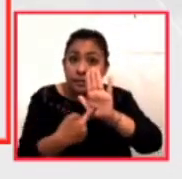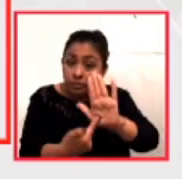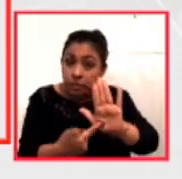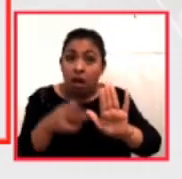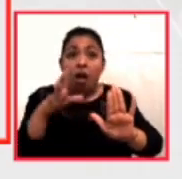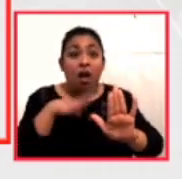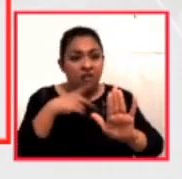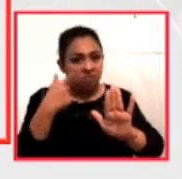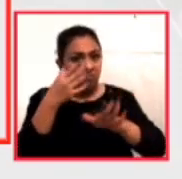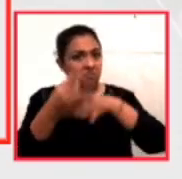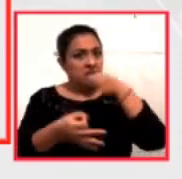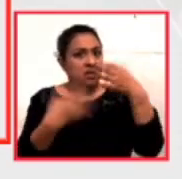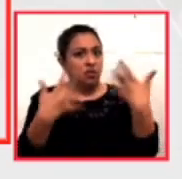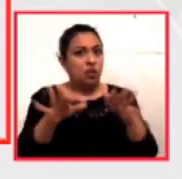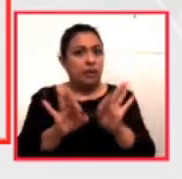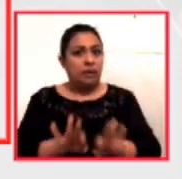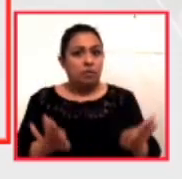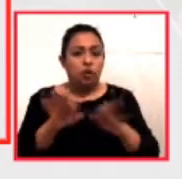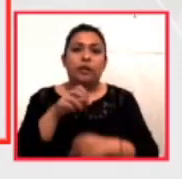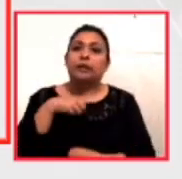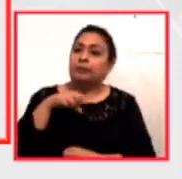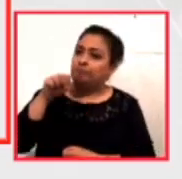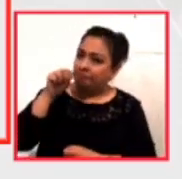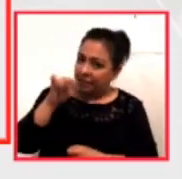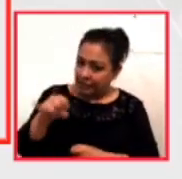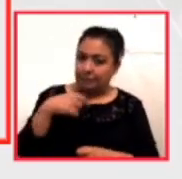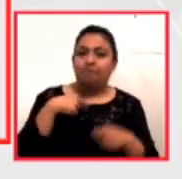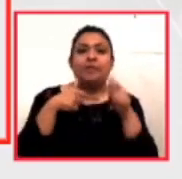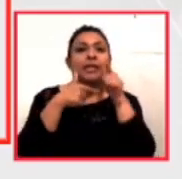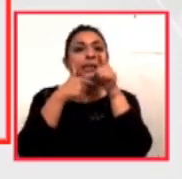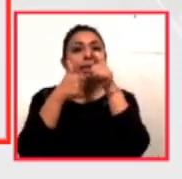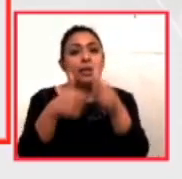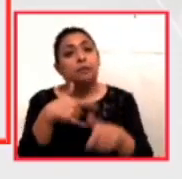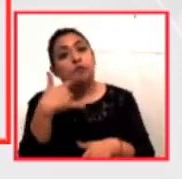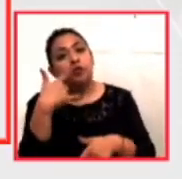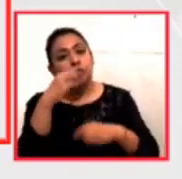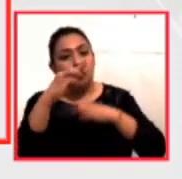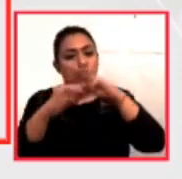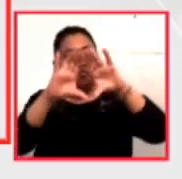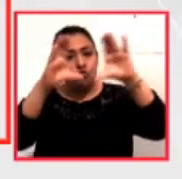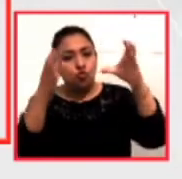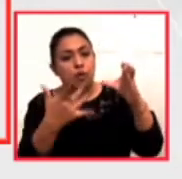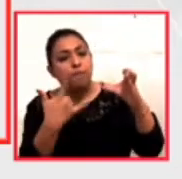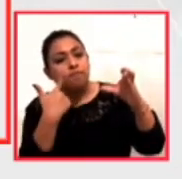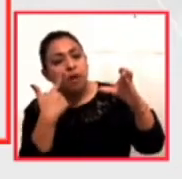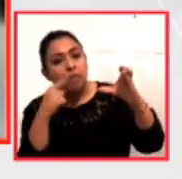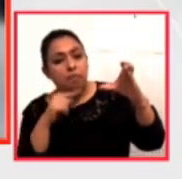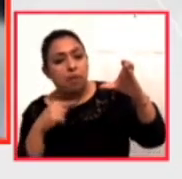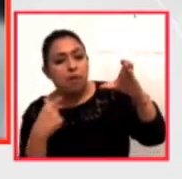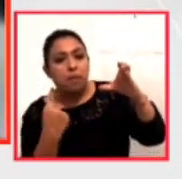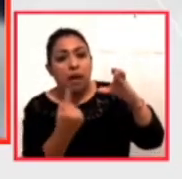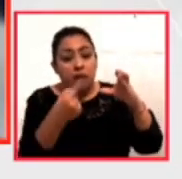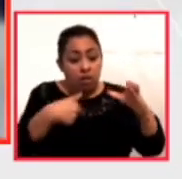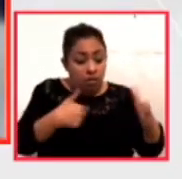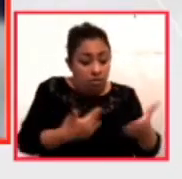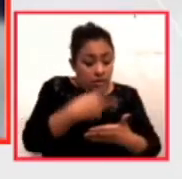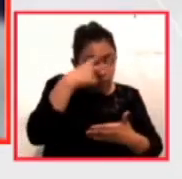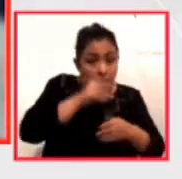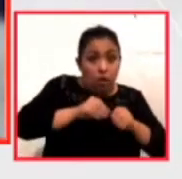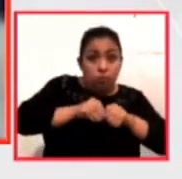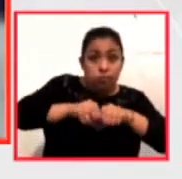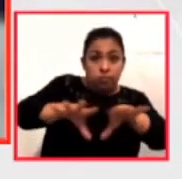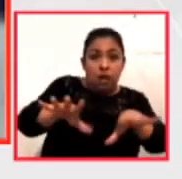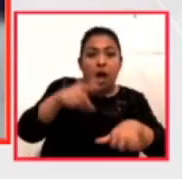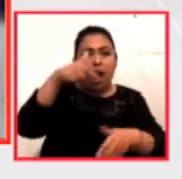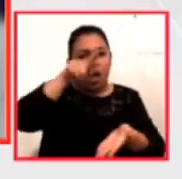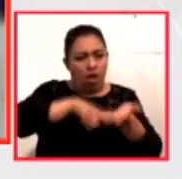grandes mensajes. Sí, seguimos con este recorrido por la diáspora cultural mexicana desde la